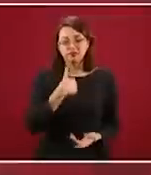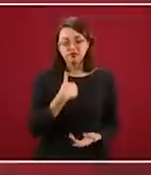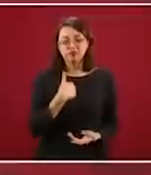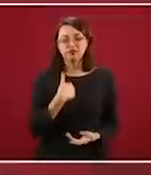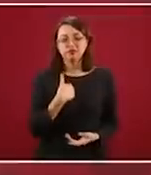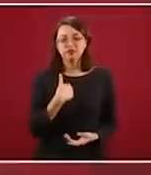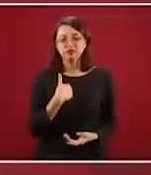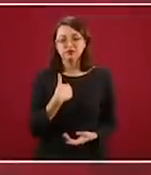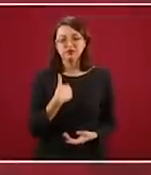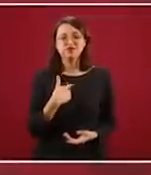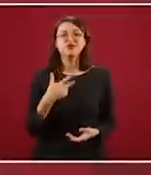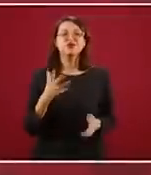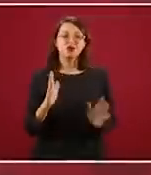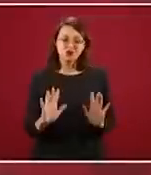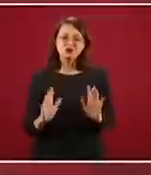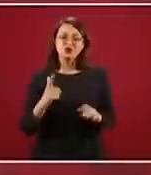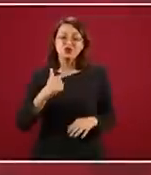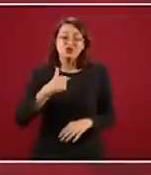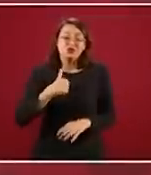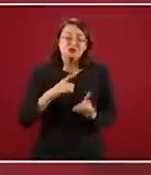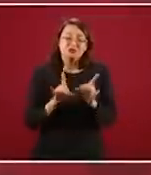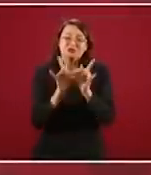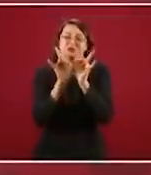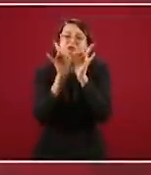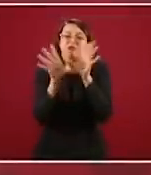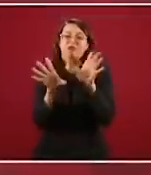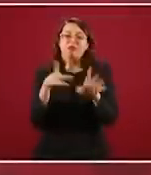no va a haber dinero,